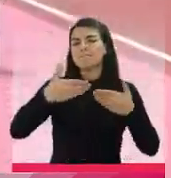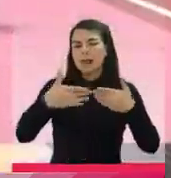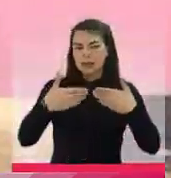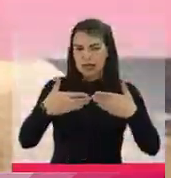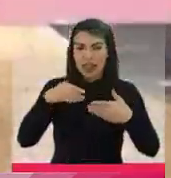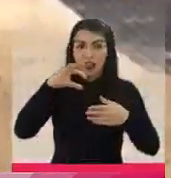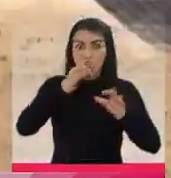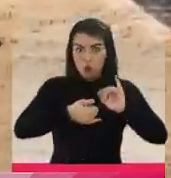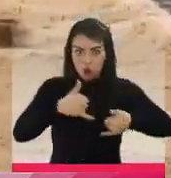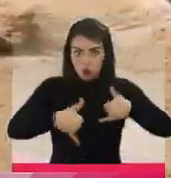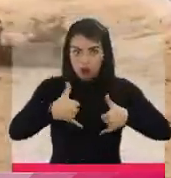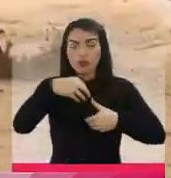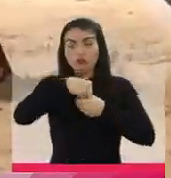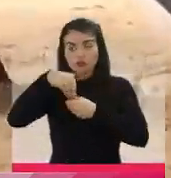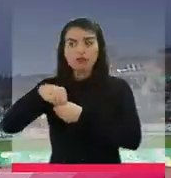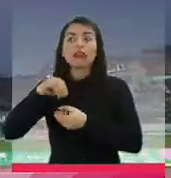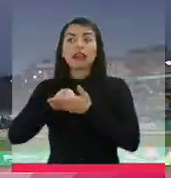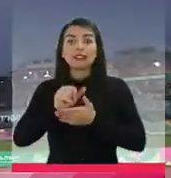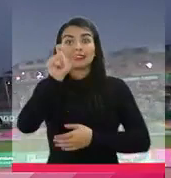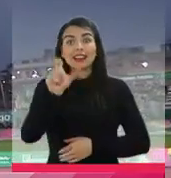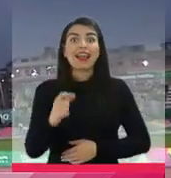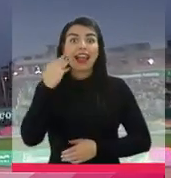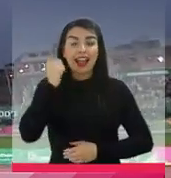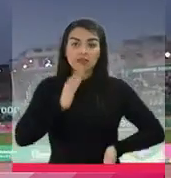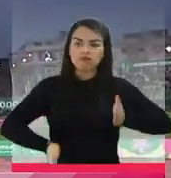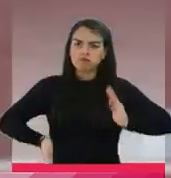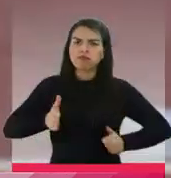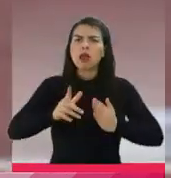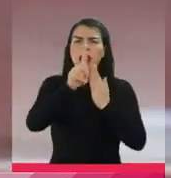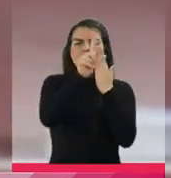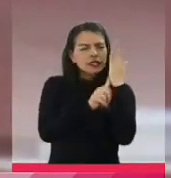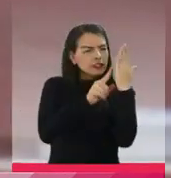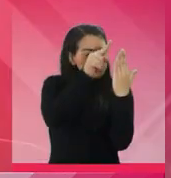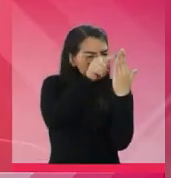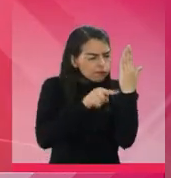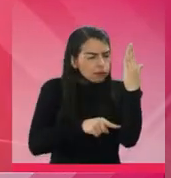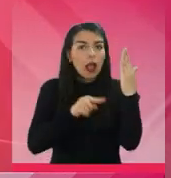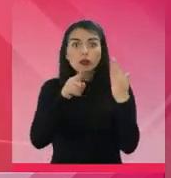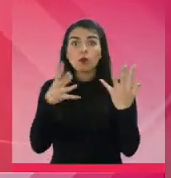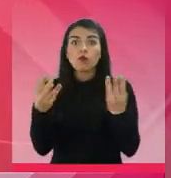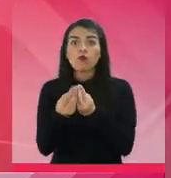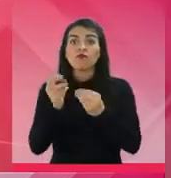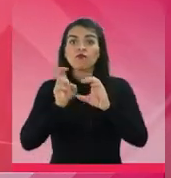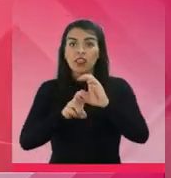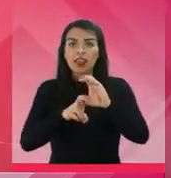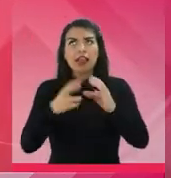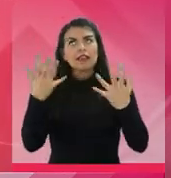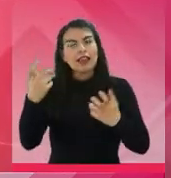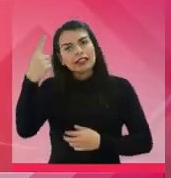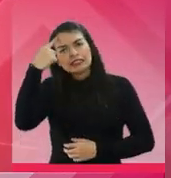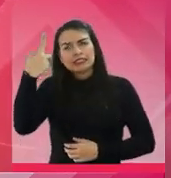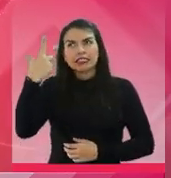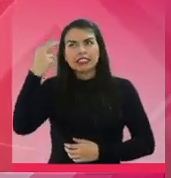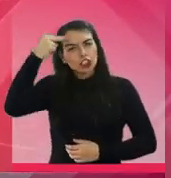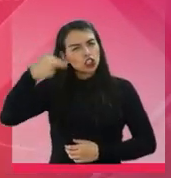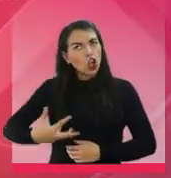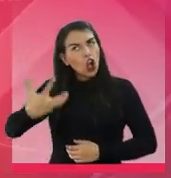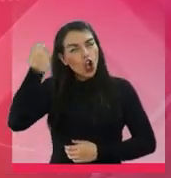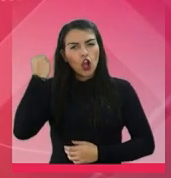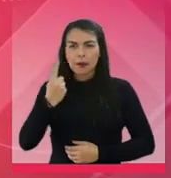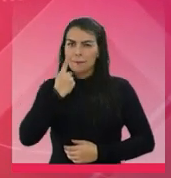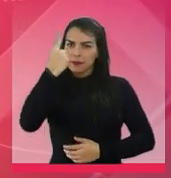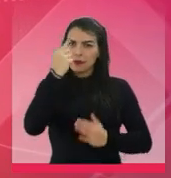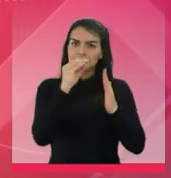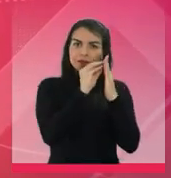Caterina Ibargüen, encabezan una lista con la que la federación quiere hacer historia. Nosotros tuvimos 32 atletas